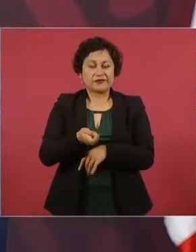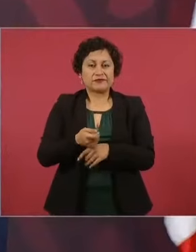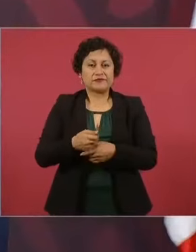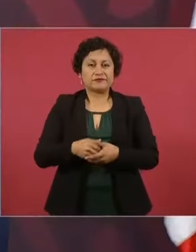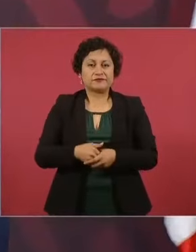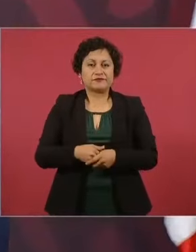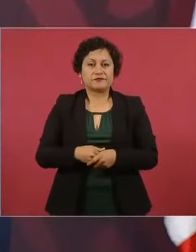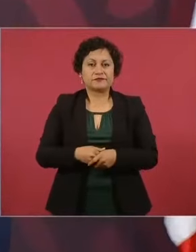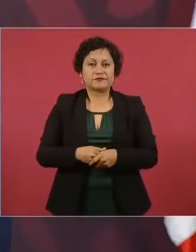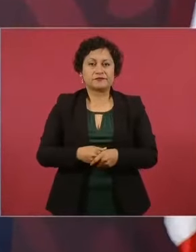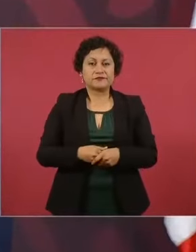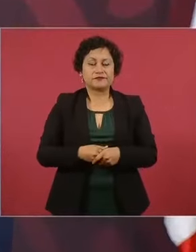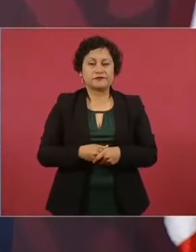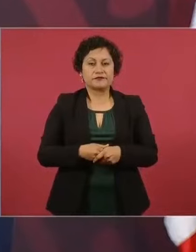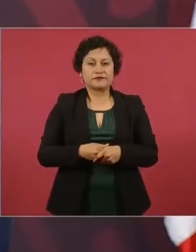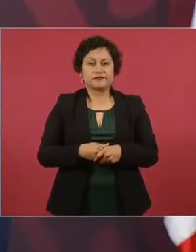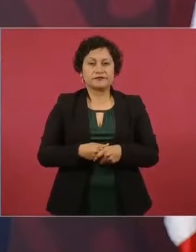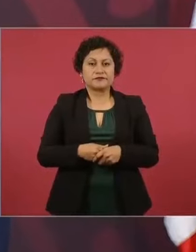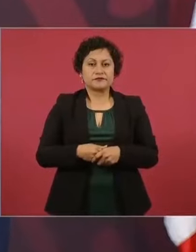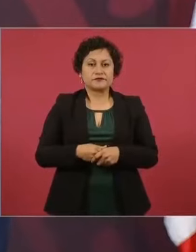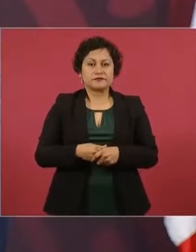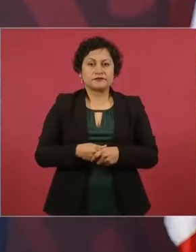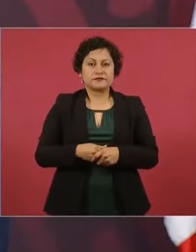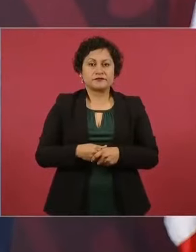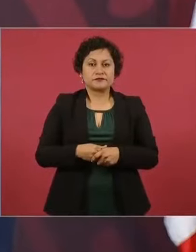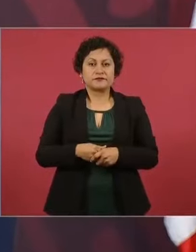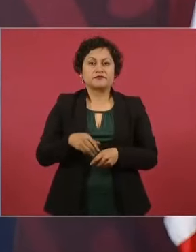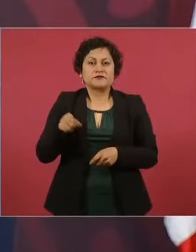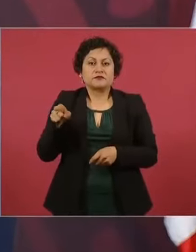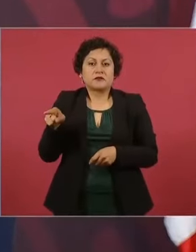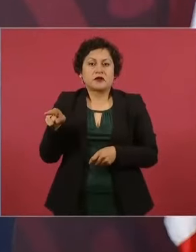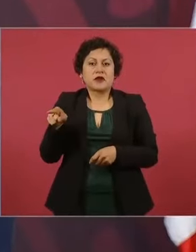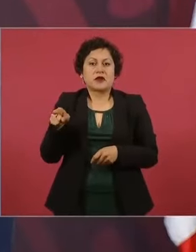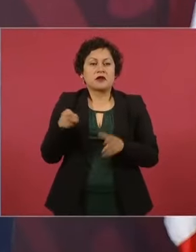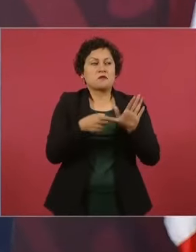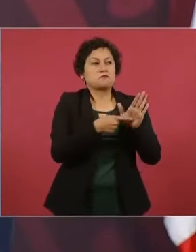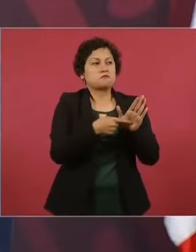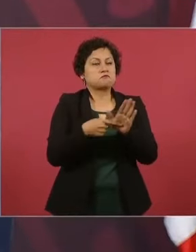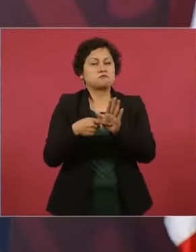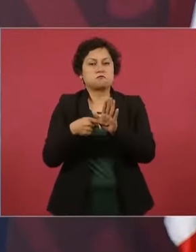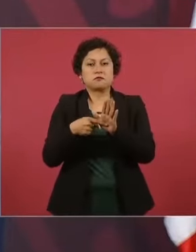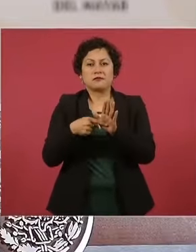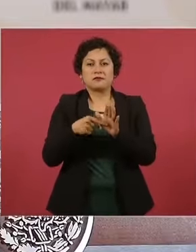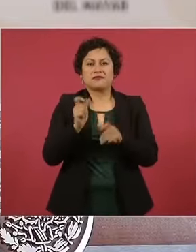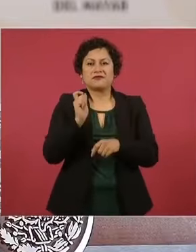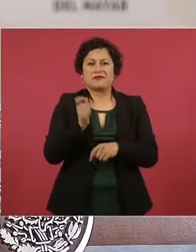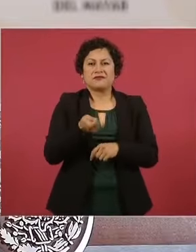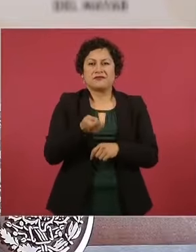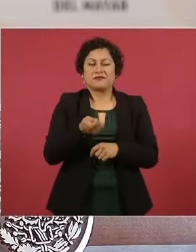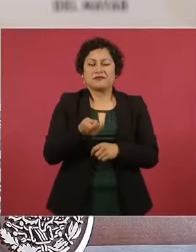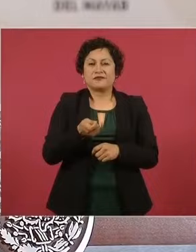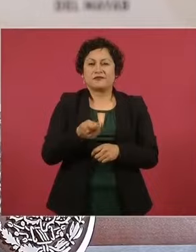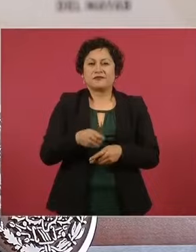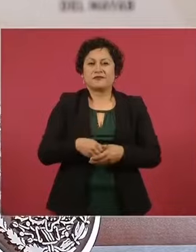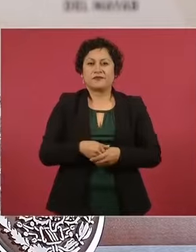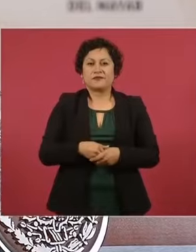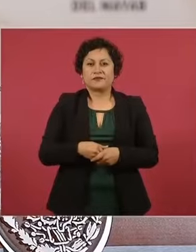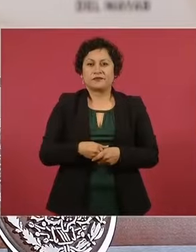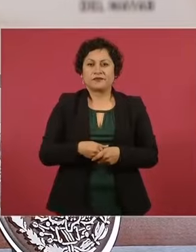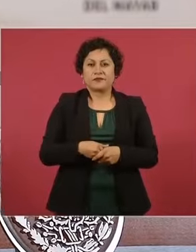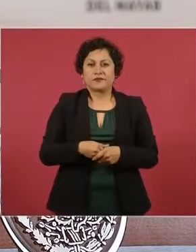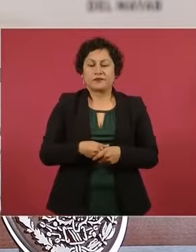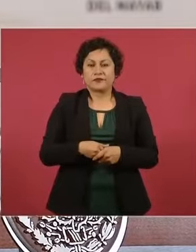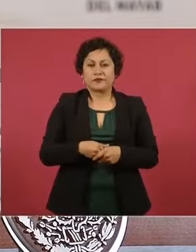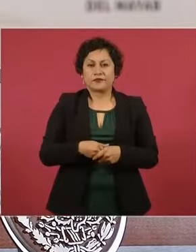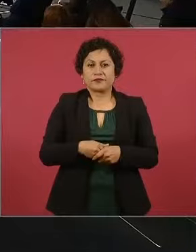como señor vestido de mujer algo que ya en redes sociales la comunidad trans le ha reclamado al presidente